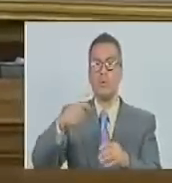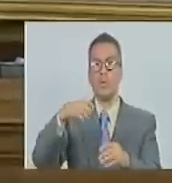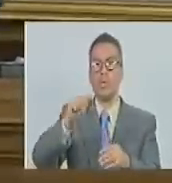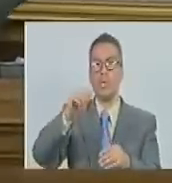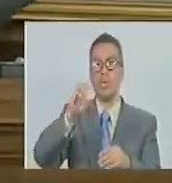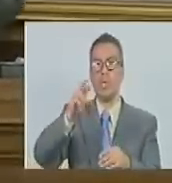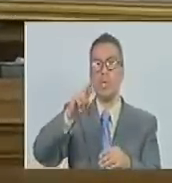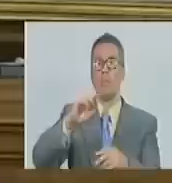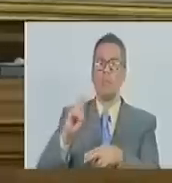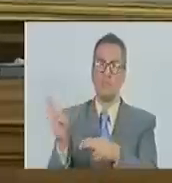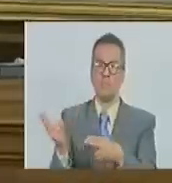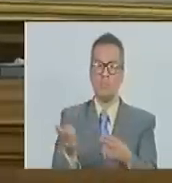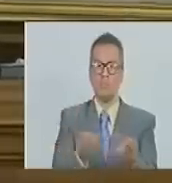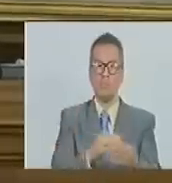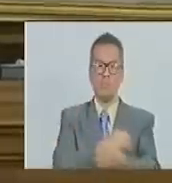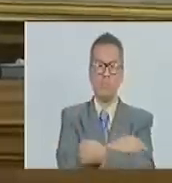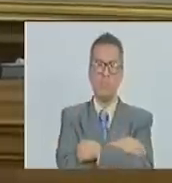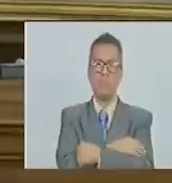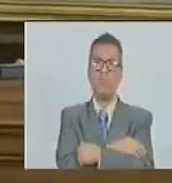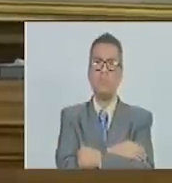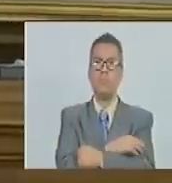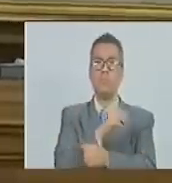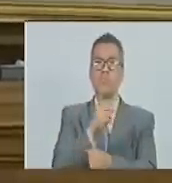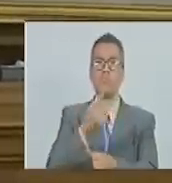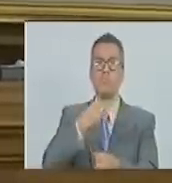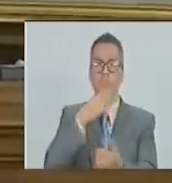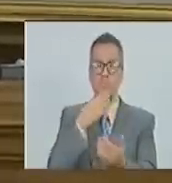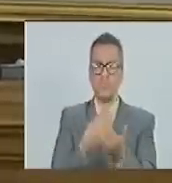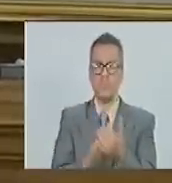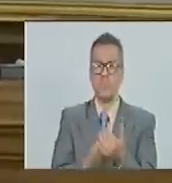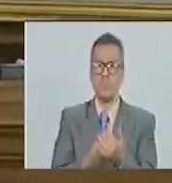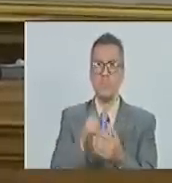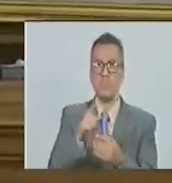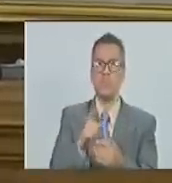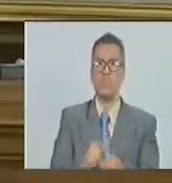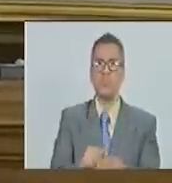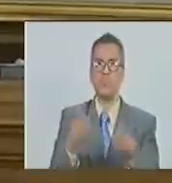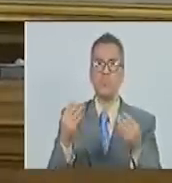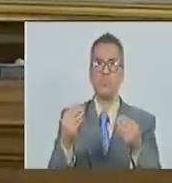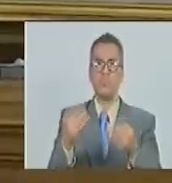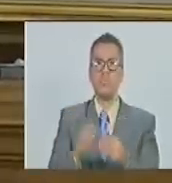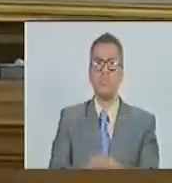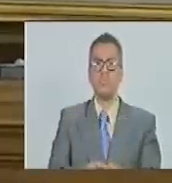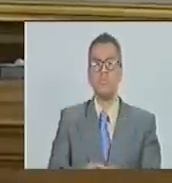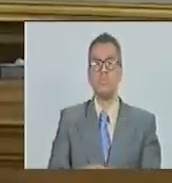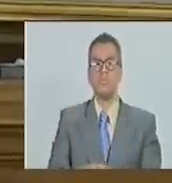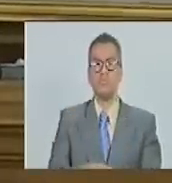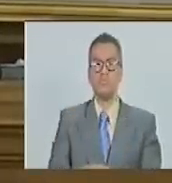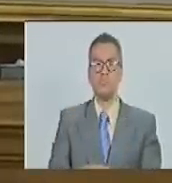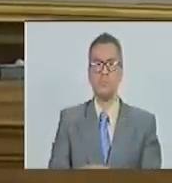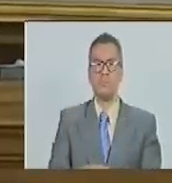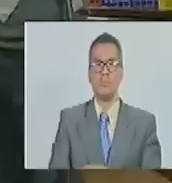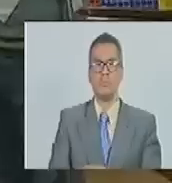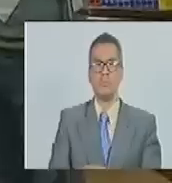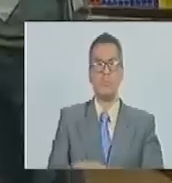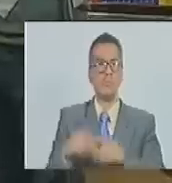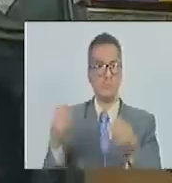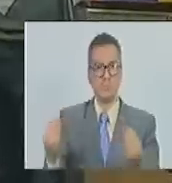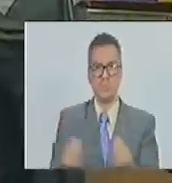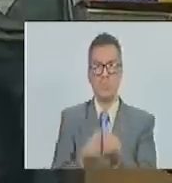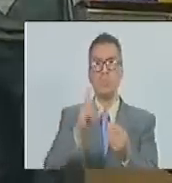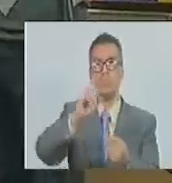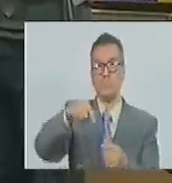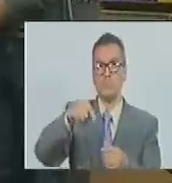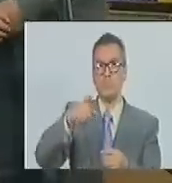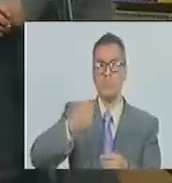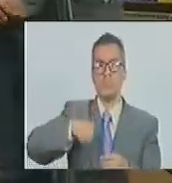Martínez. Les damos un abrazo y nuestro agradecimiento por tanta generosidad. Están aquí con nosotros